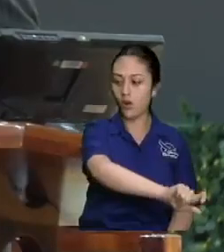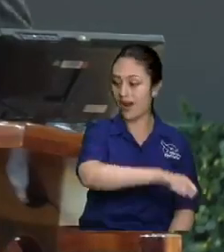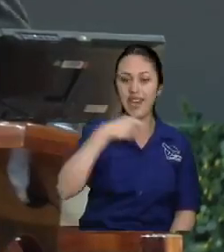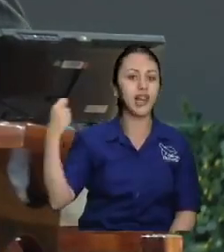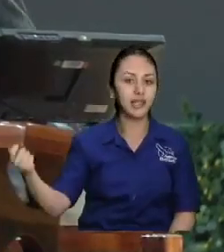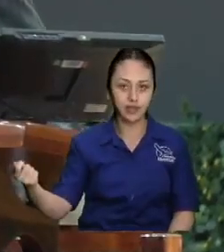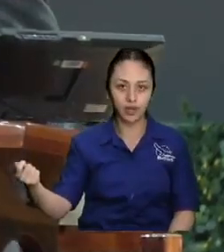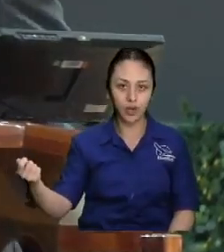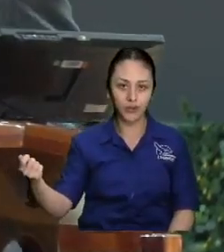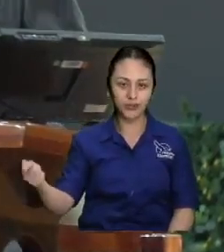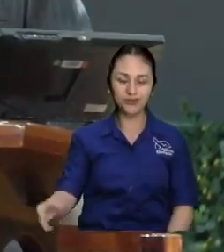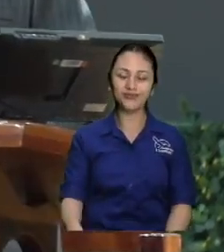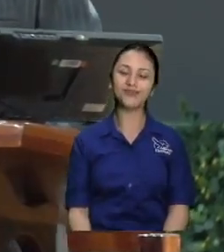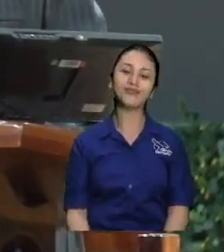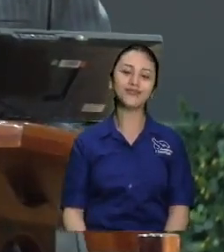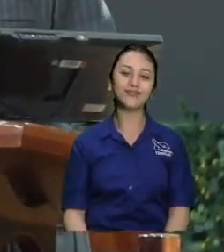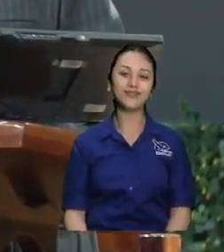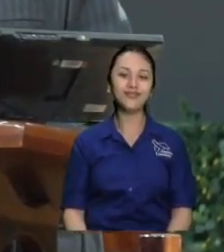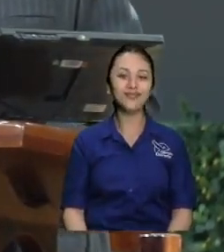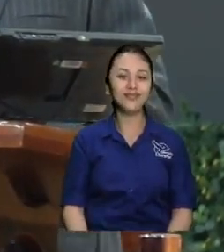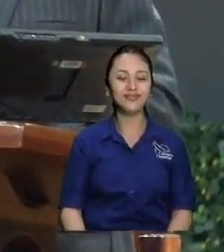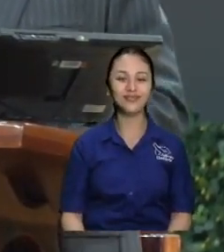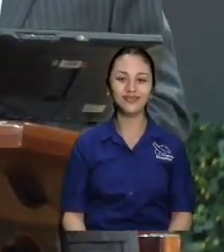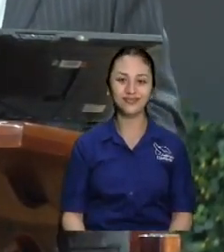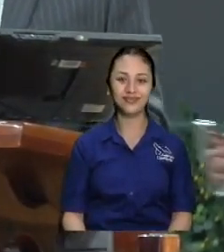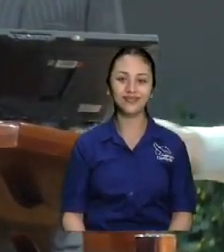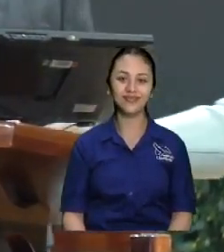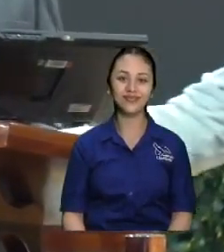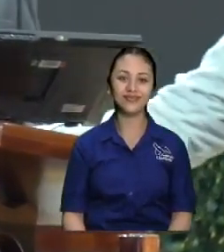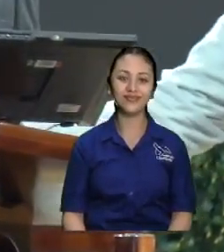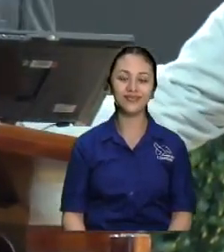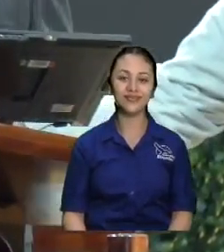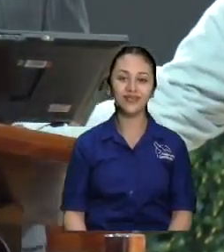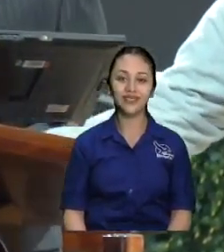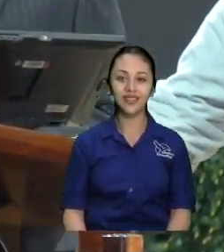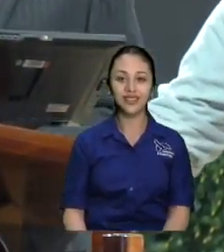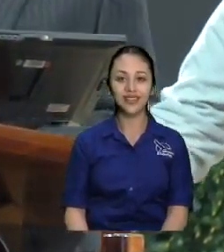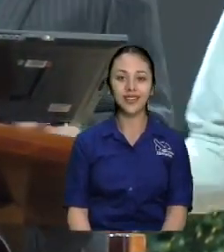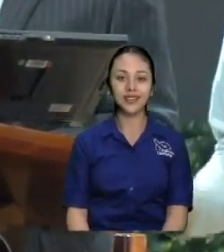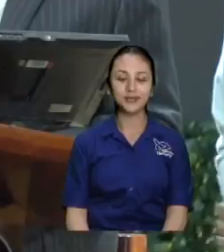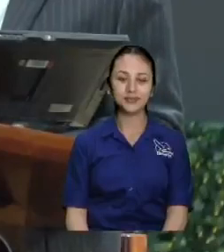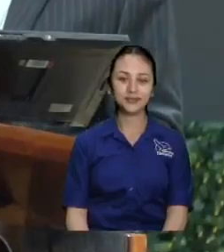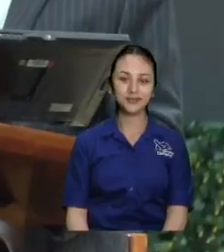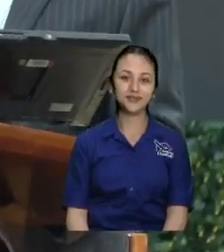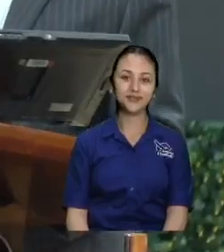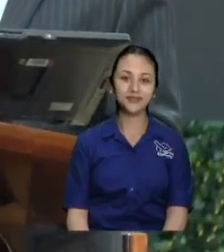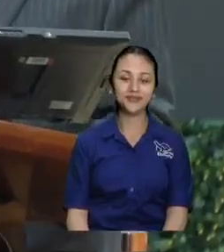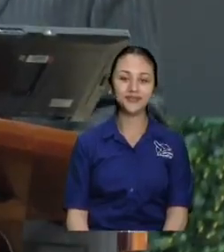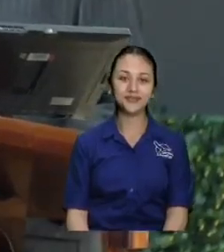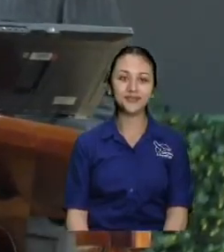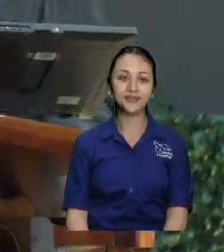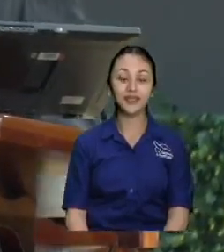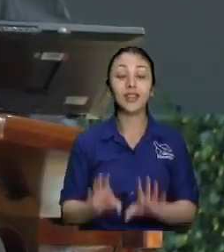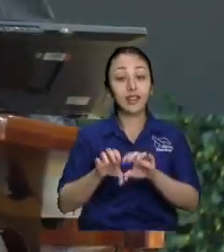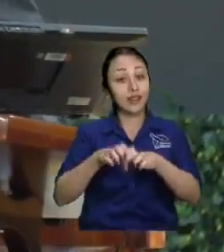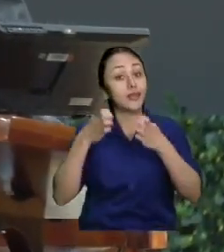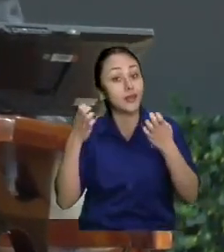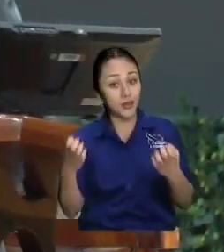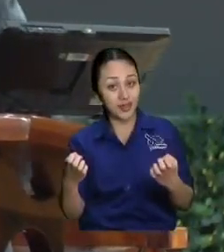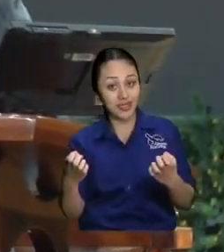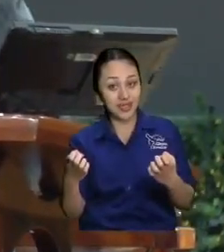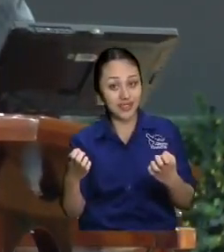candelario. Ya no calendario, sino que... Ay, gracias, hermano. Gracias. Entonces,